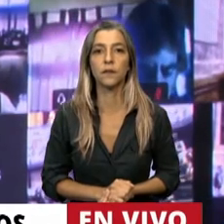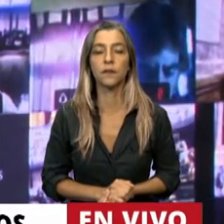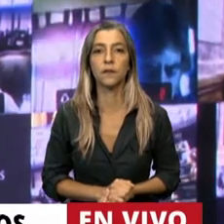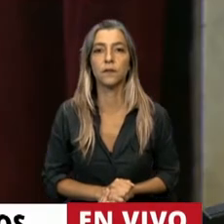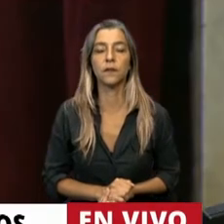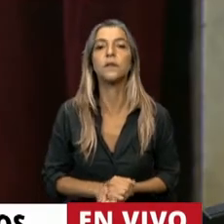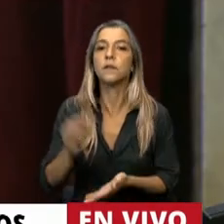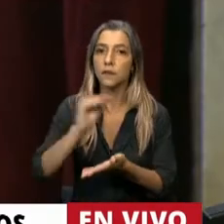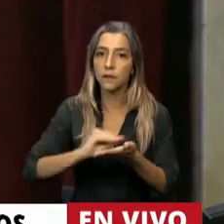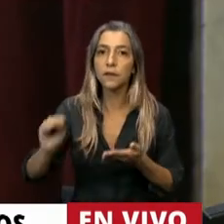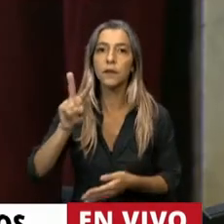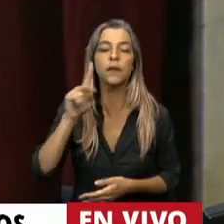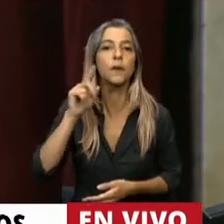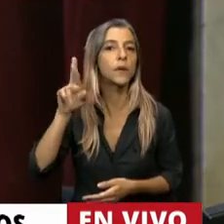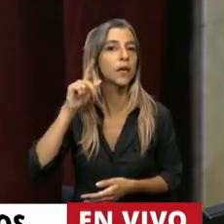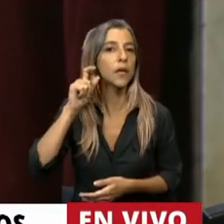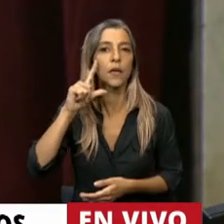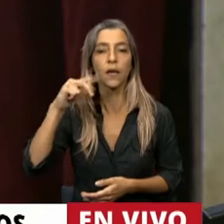diputada virginia cornejo